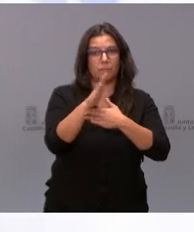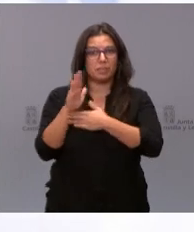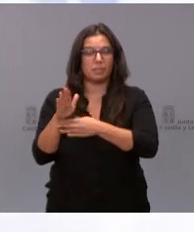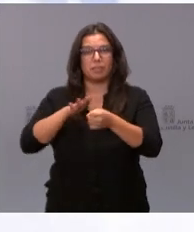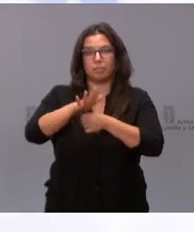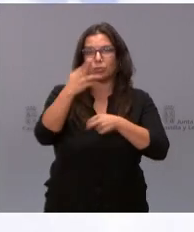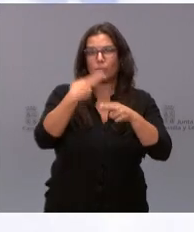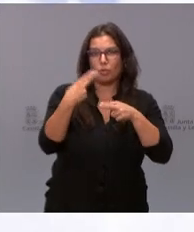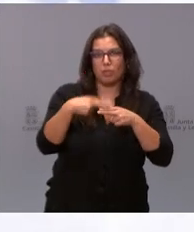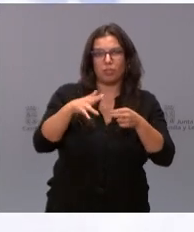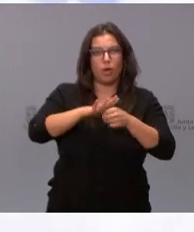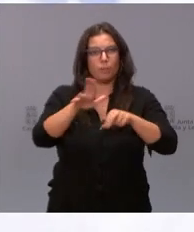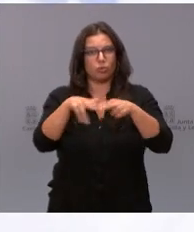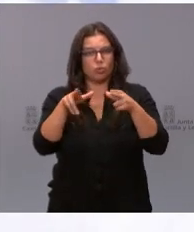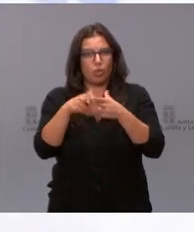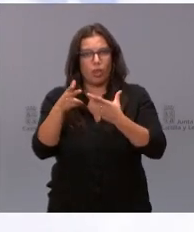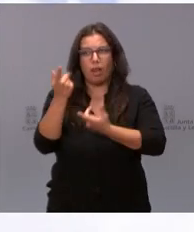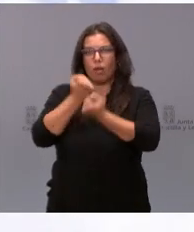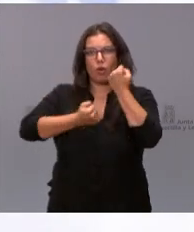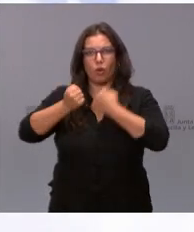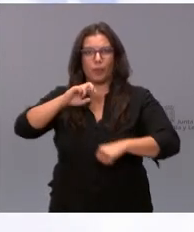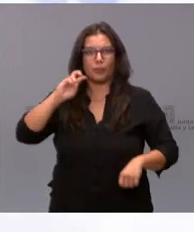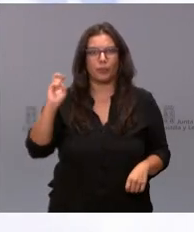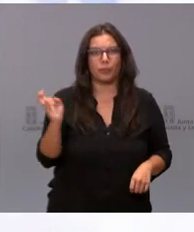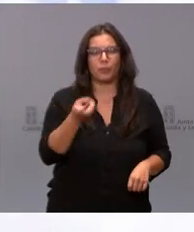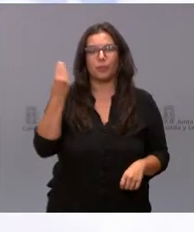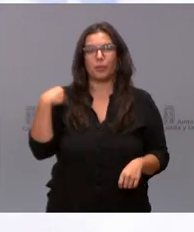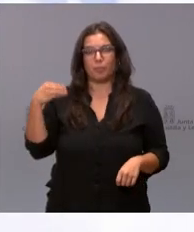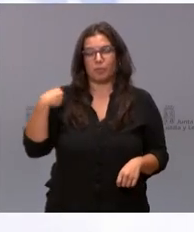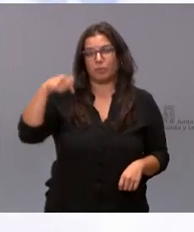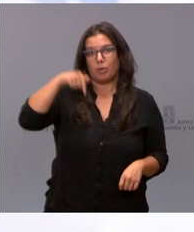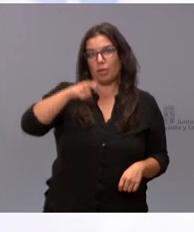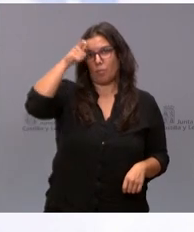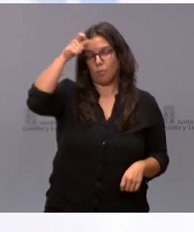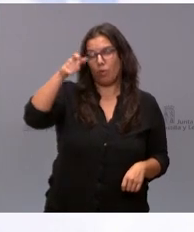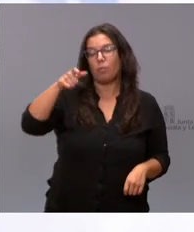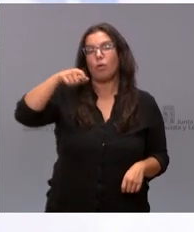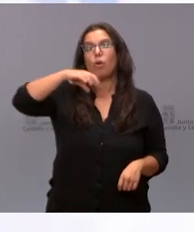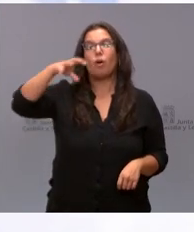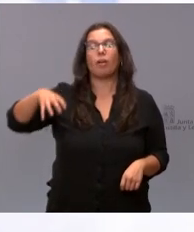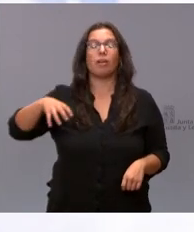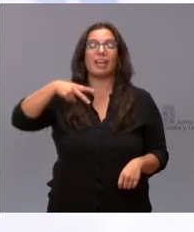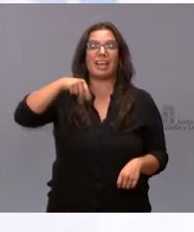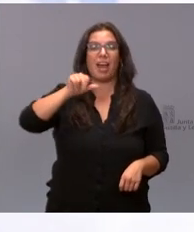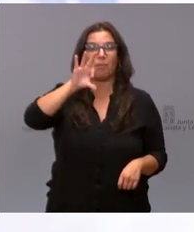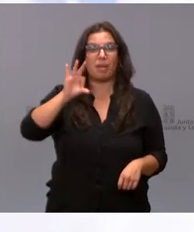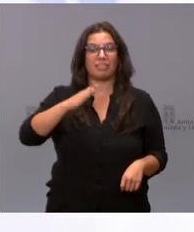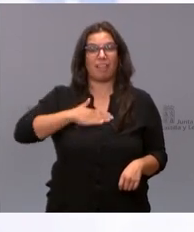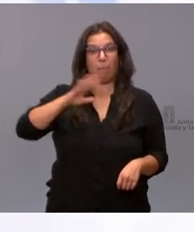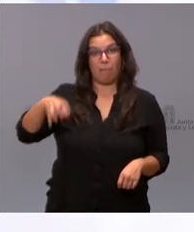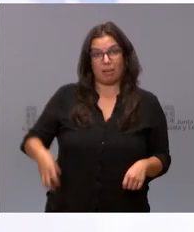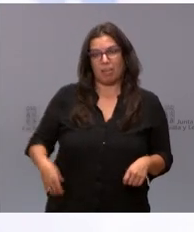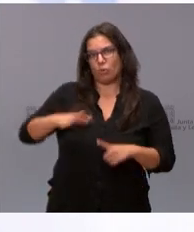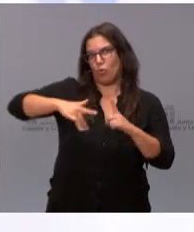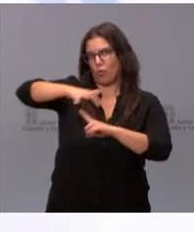social y económica de las navas del marqués y de todo el entorno yo creo que es importante